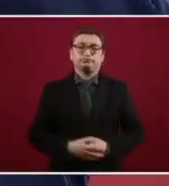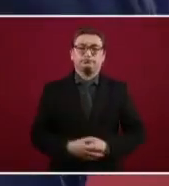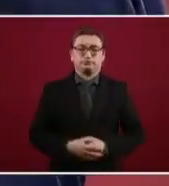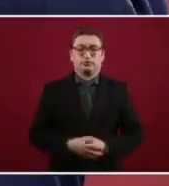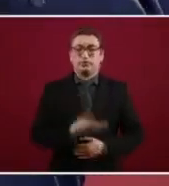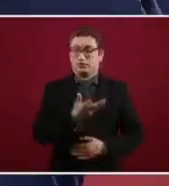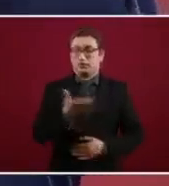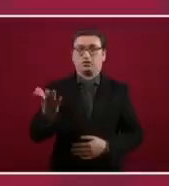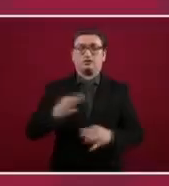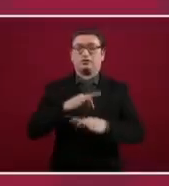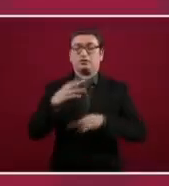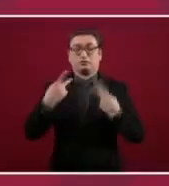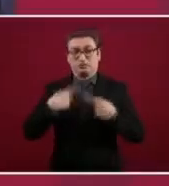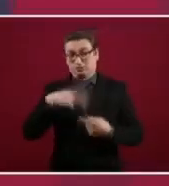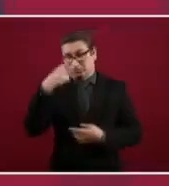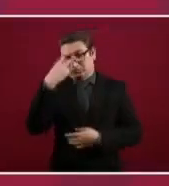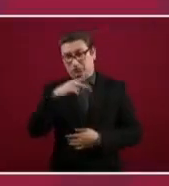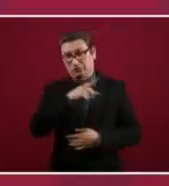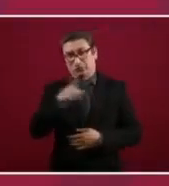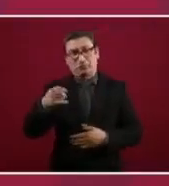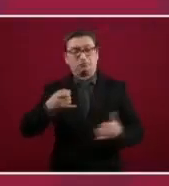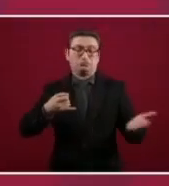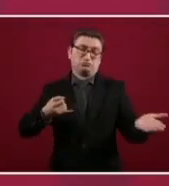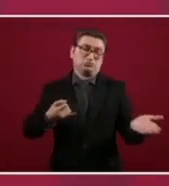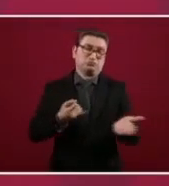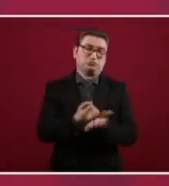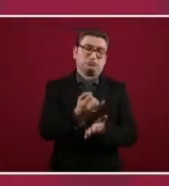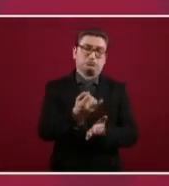los ciudadanos los mexicanos decidan